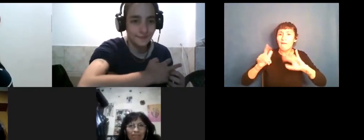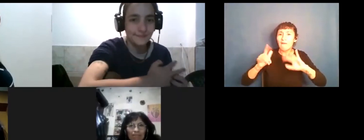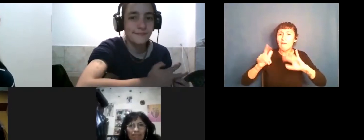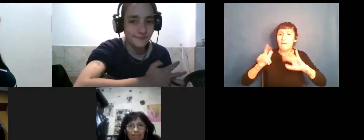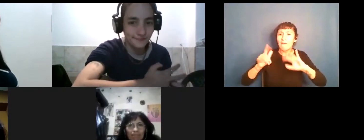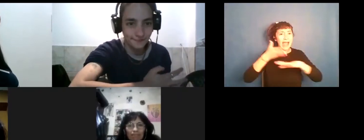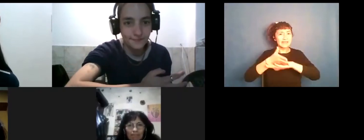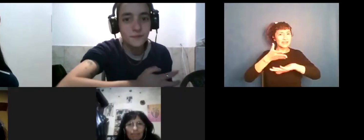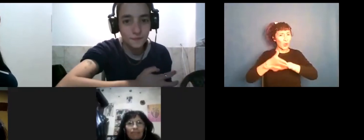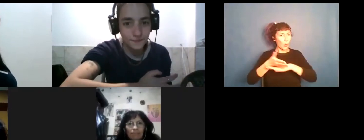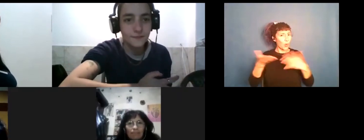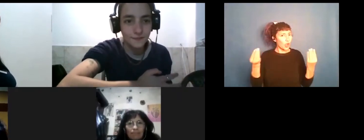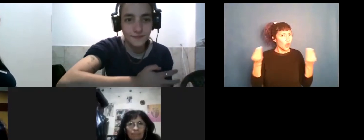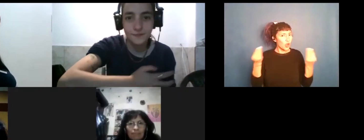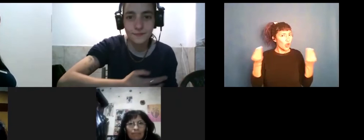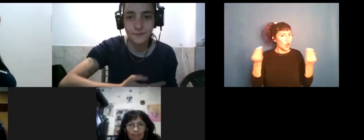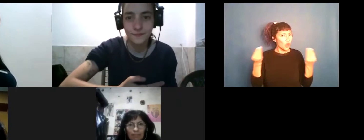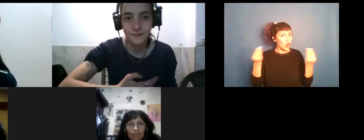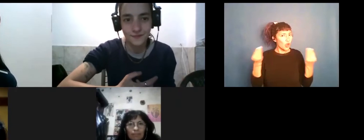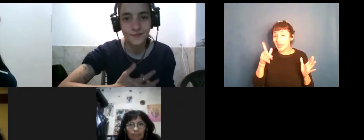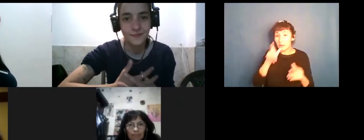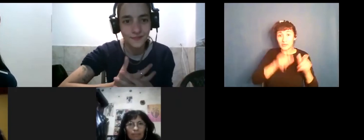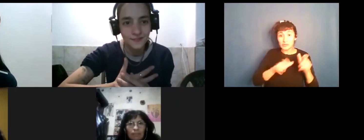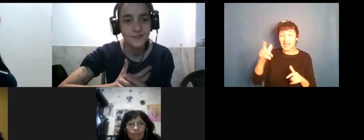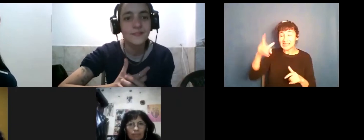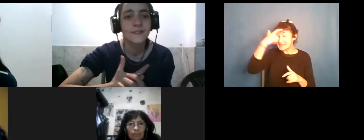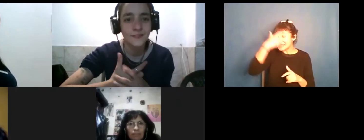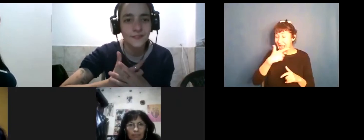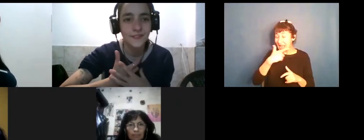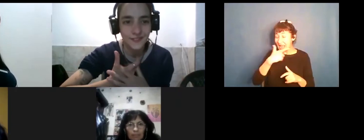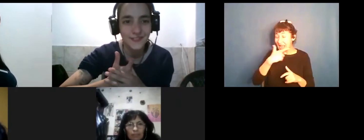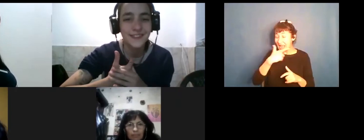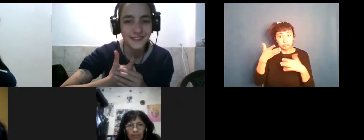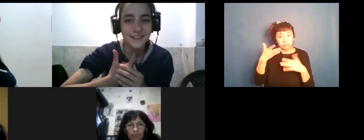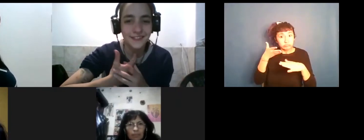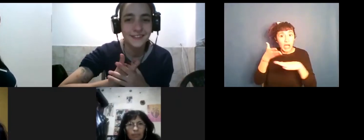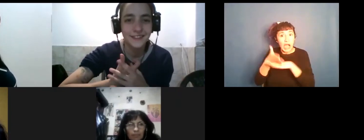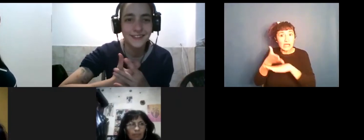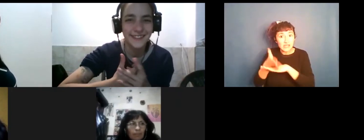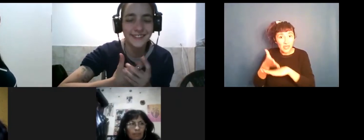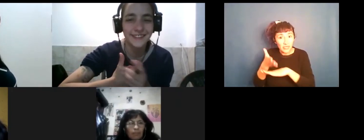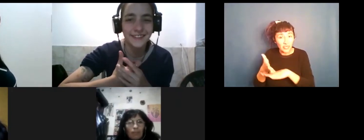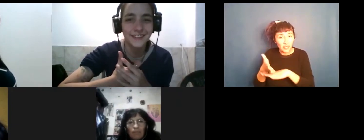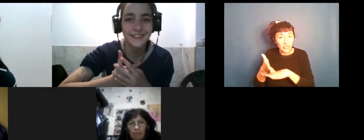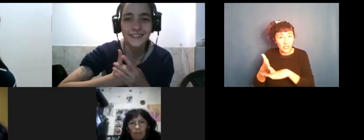ejemplo, las personas ciegas podemos acceder a los materiales, a las producciones que hacen,